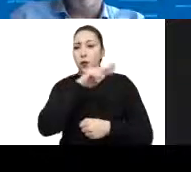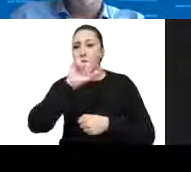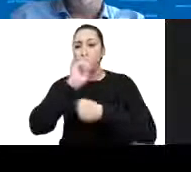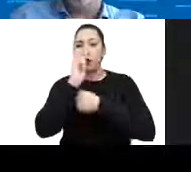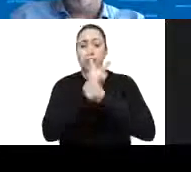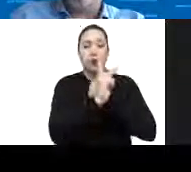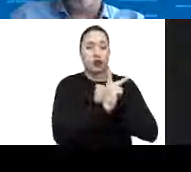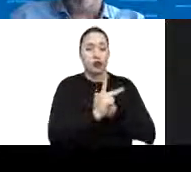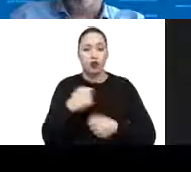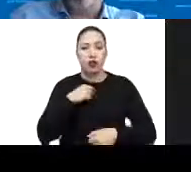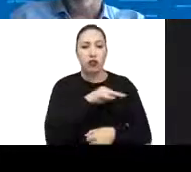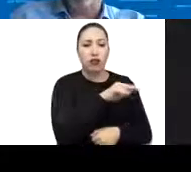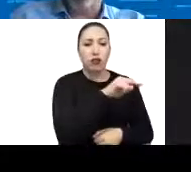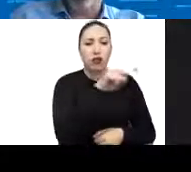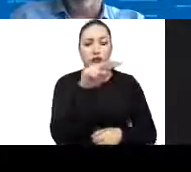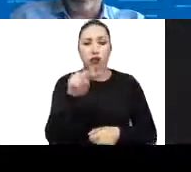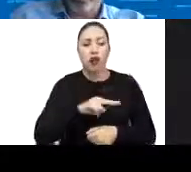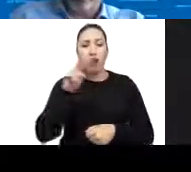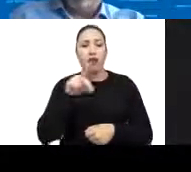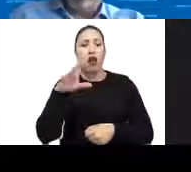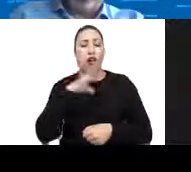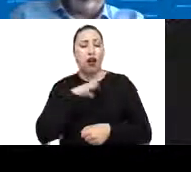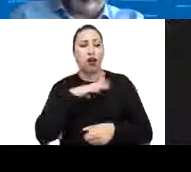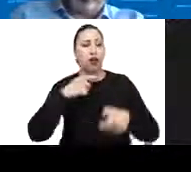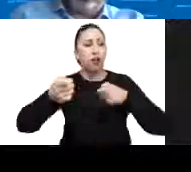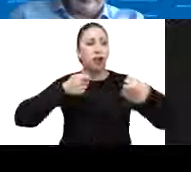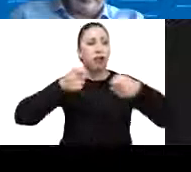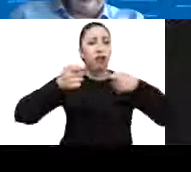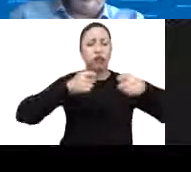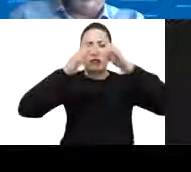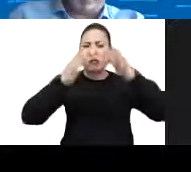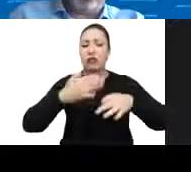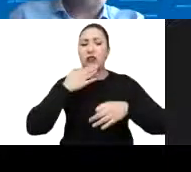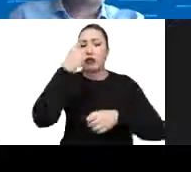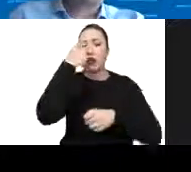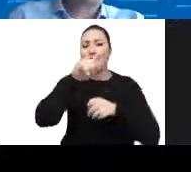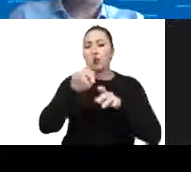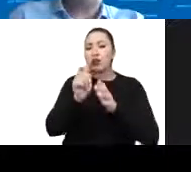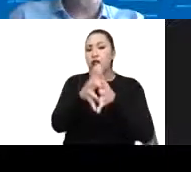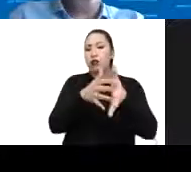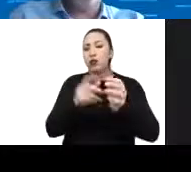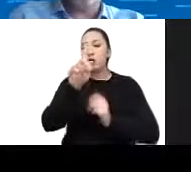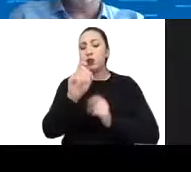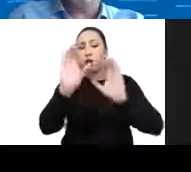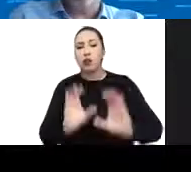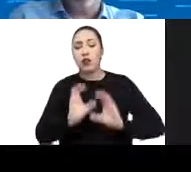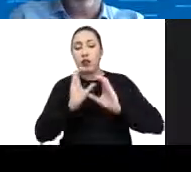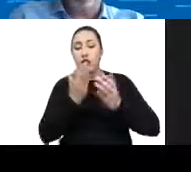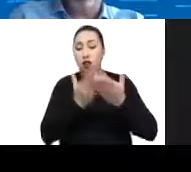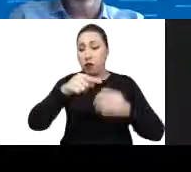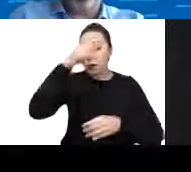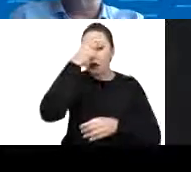federales, se encuentra realizada quizás a nivel de varios sectores y a nivel sectorial, hoy por día, y a